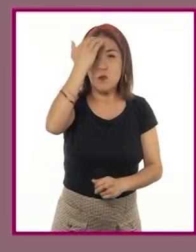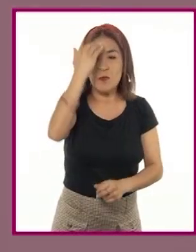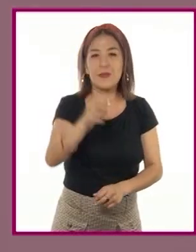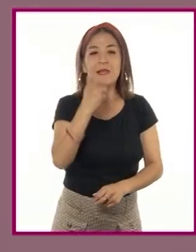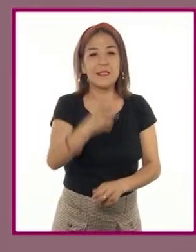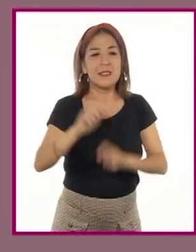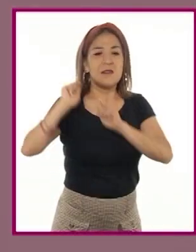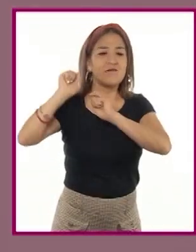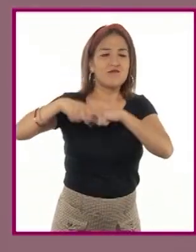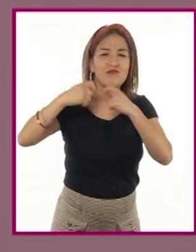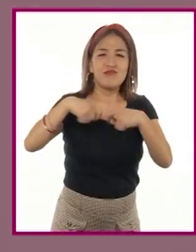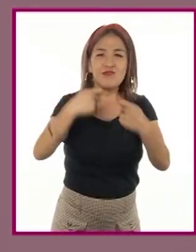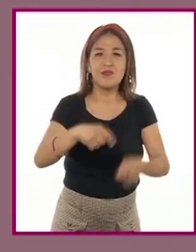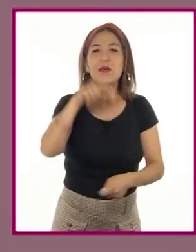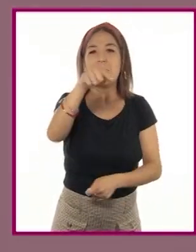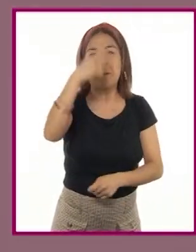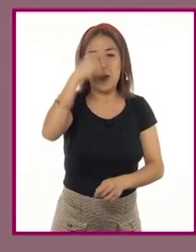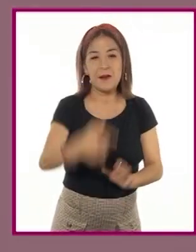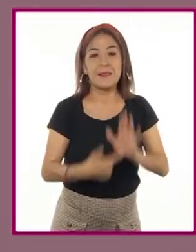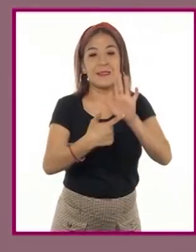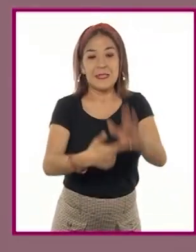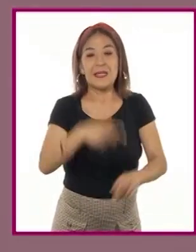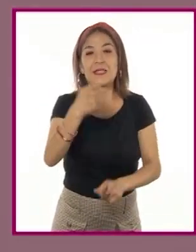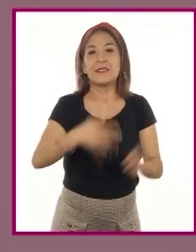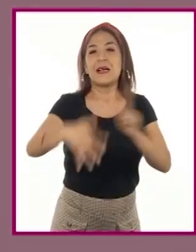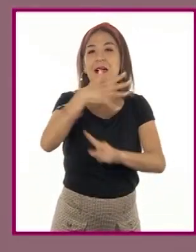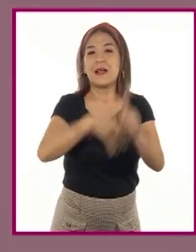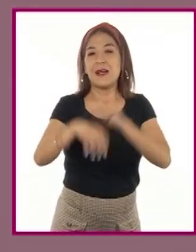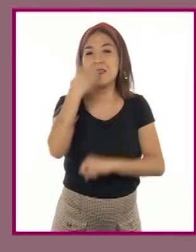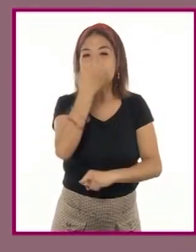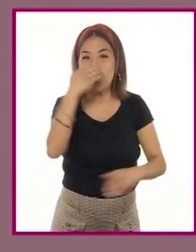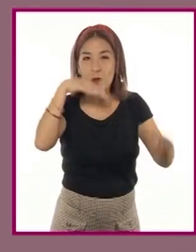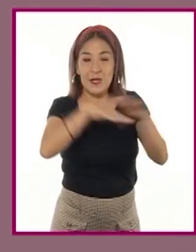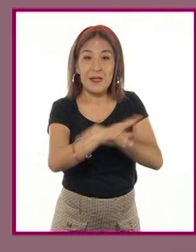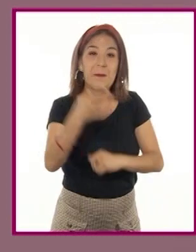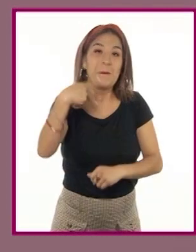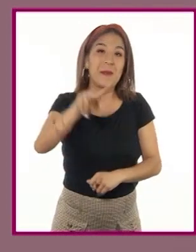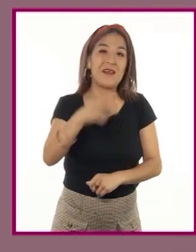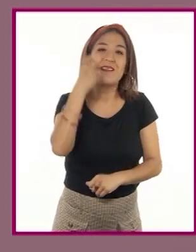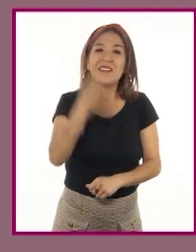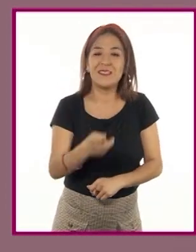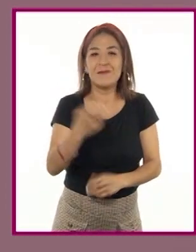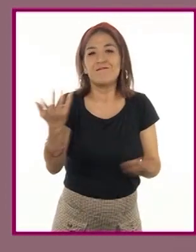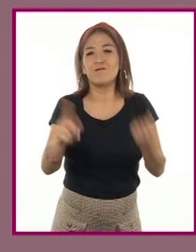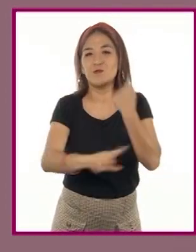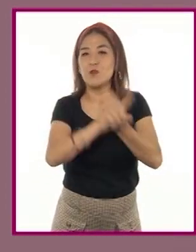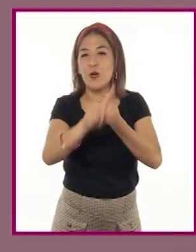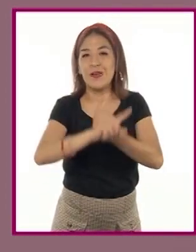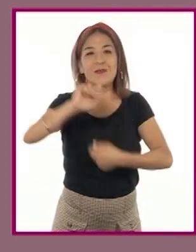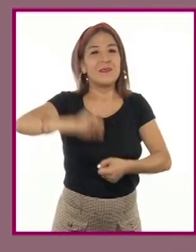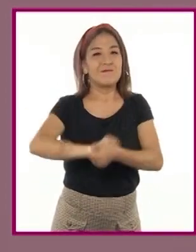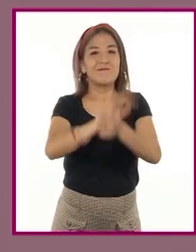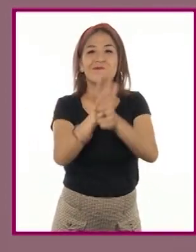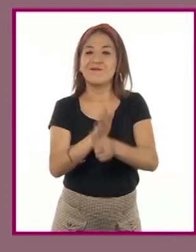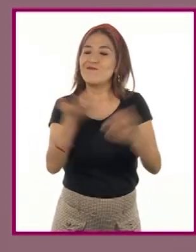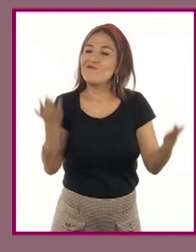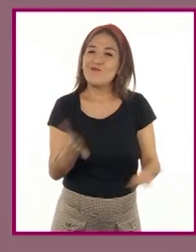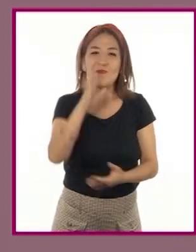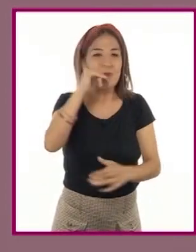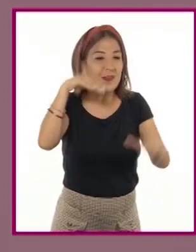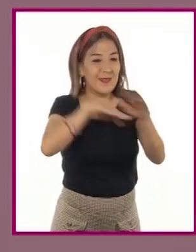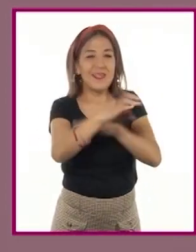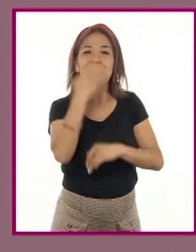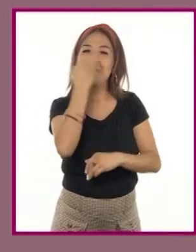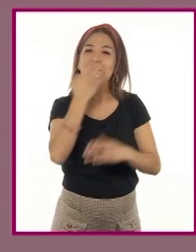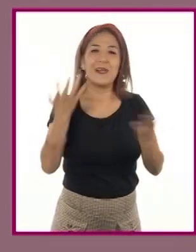que tradicionalmente estaríamos construyendo en el aula, pero que por causa de emergencia sanitaria no ha sido posible